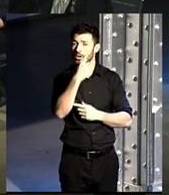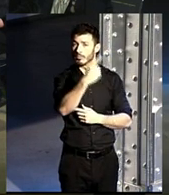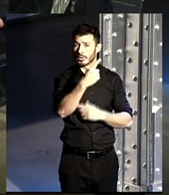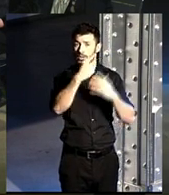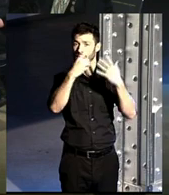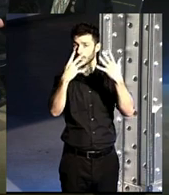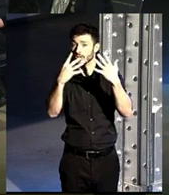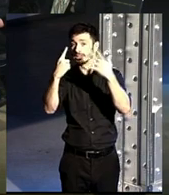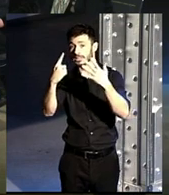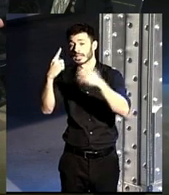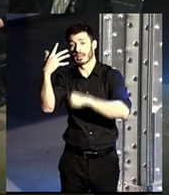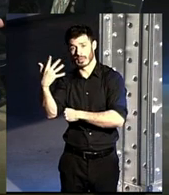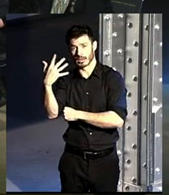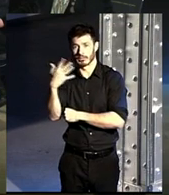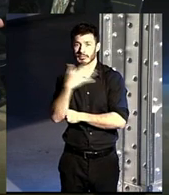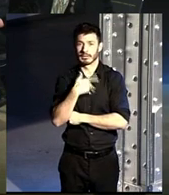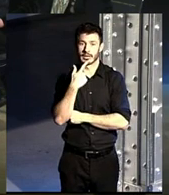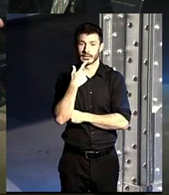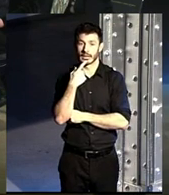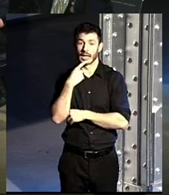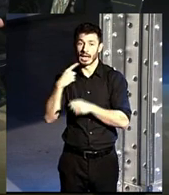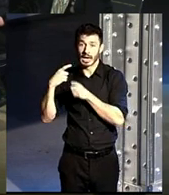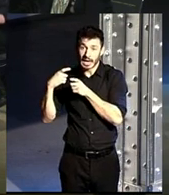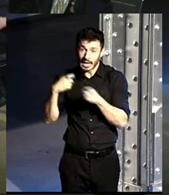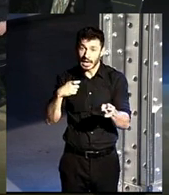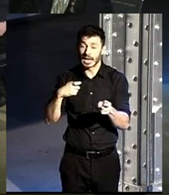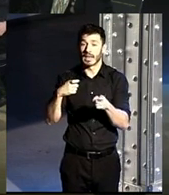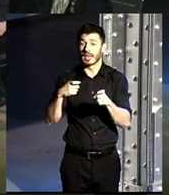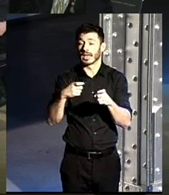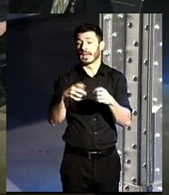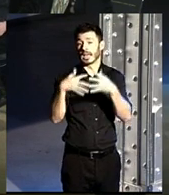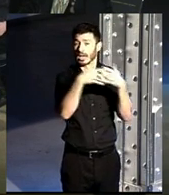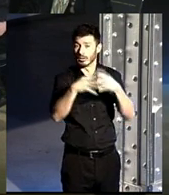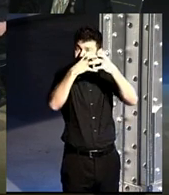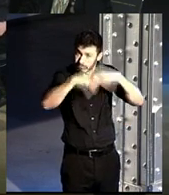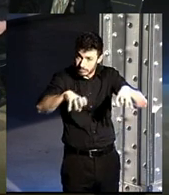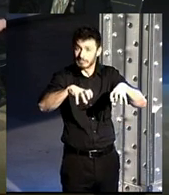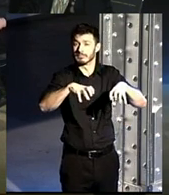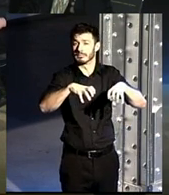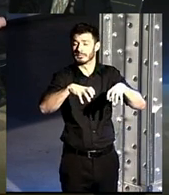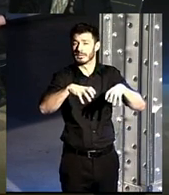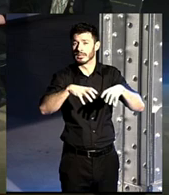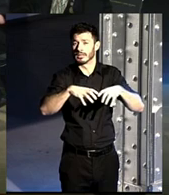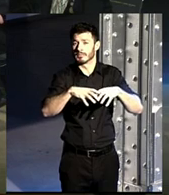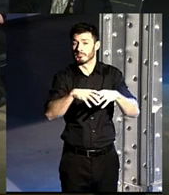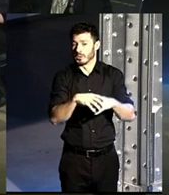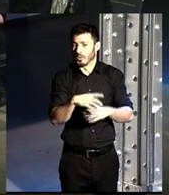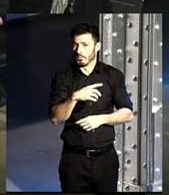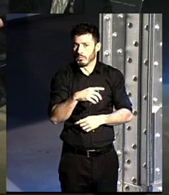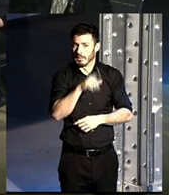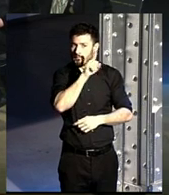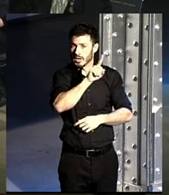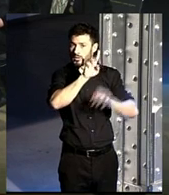1865, es decir, el momento de la Guerra de Secesión Americana, pero nadie en 1865 podía